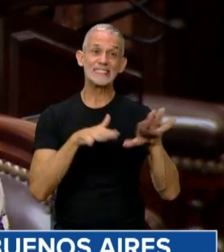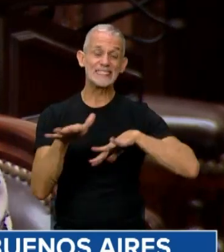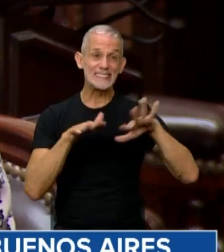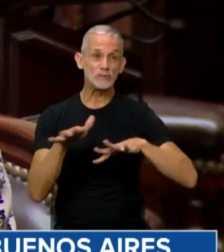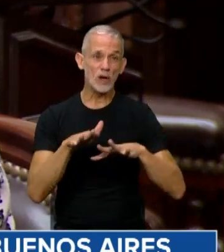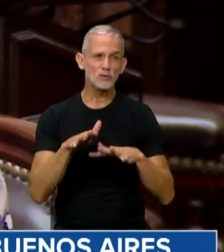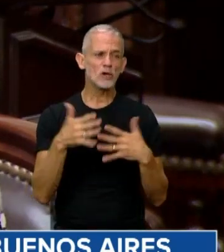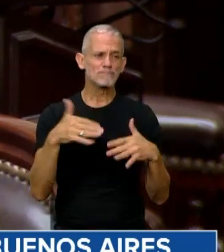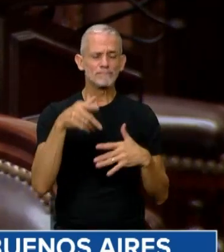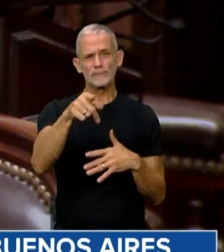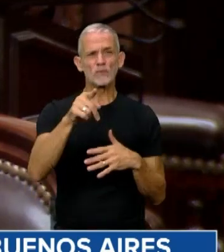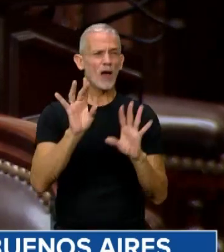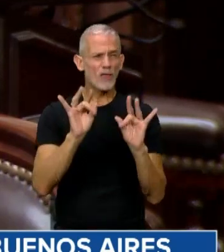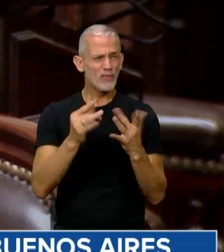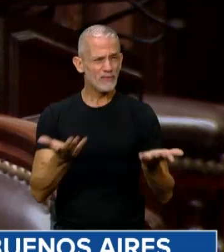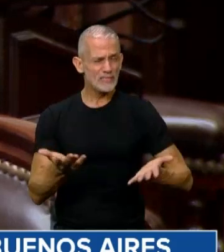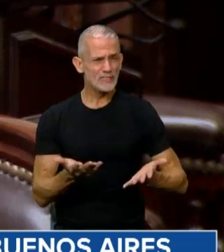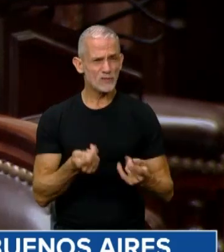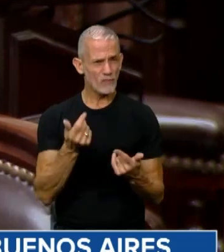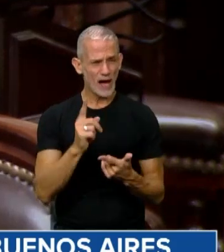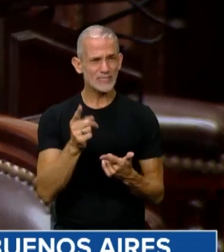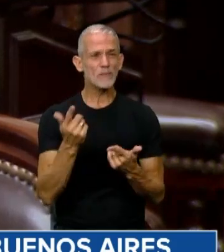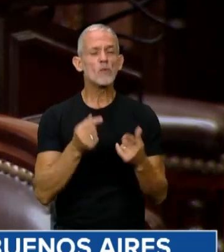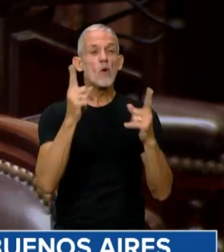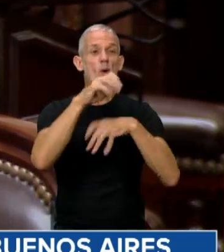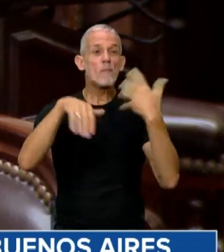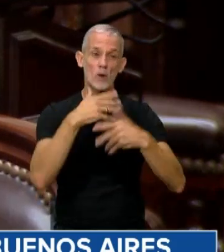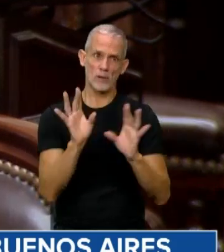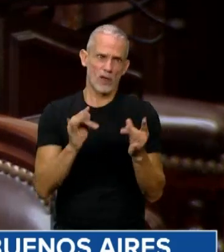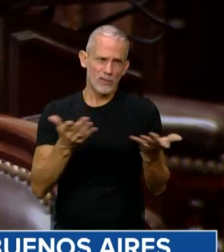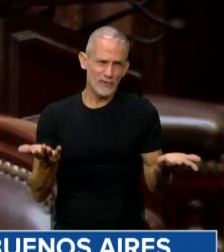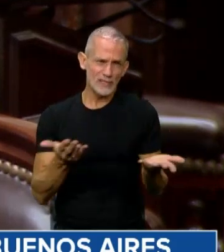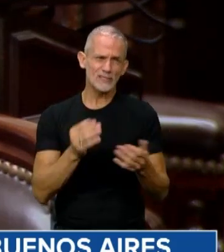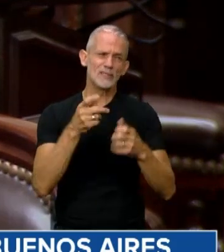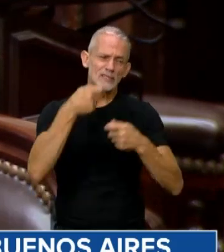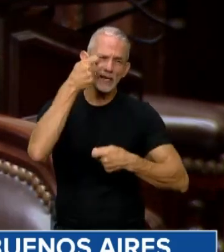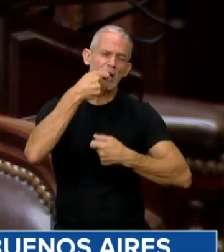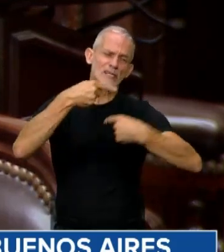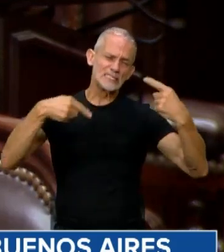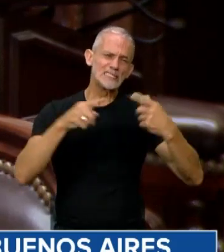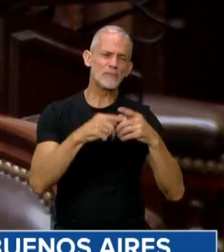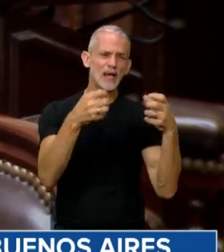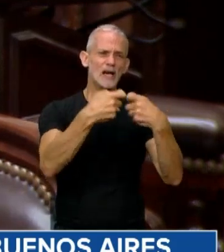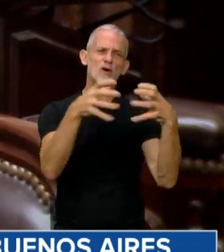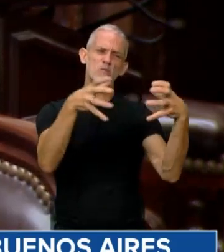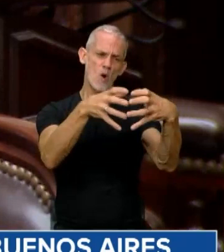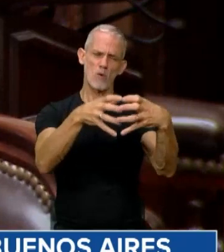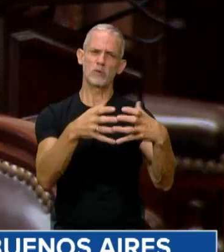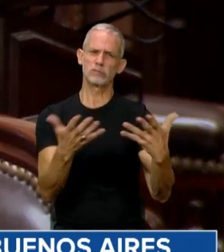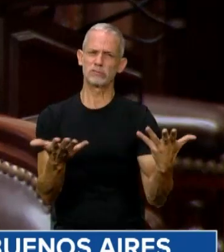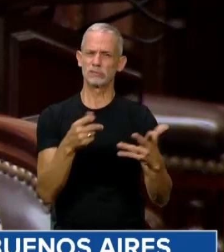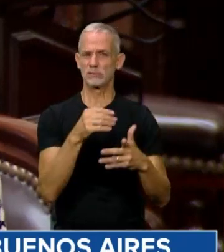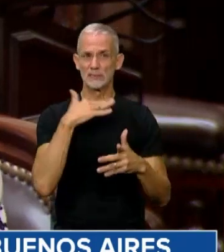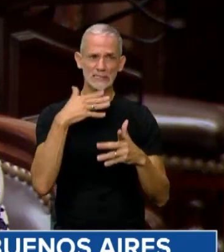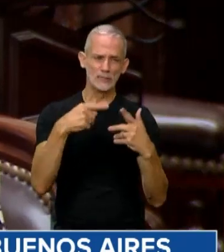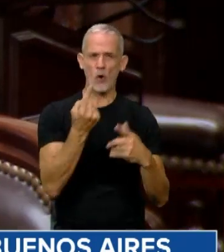situación fundamentalmente compleja, porque estamos hablando de un problema complejo, de un delito complejo, de organizaciones criminales que